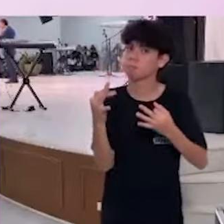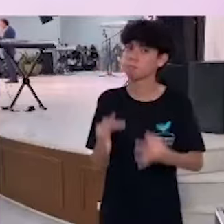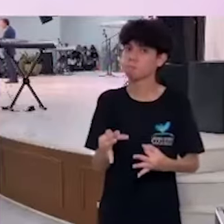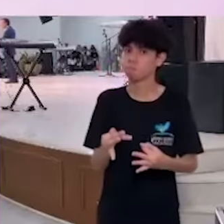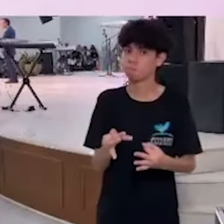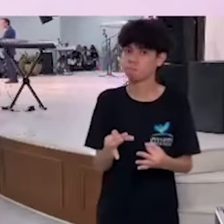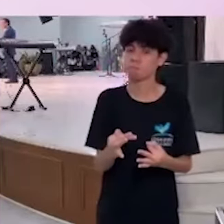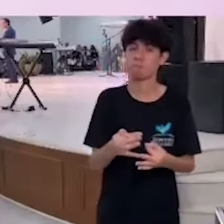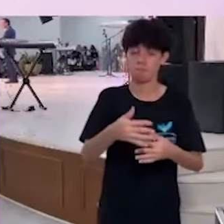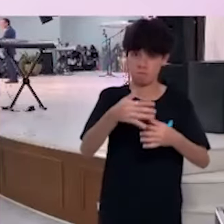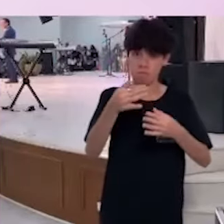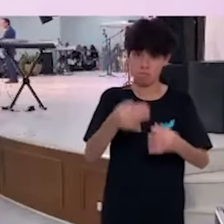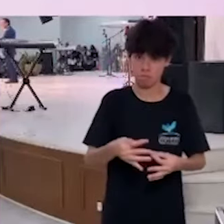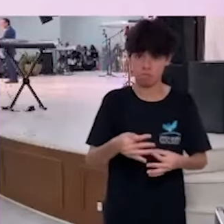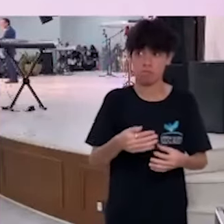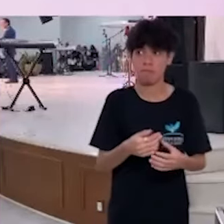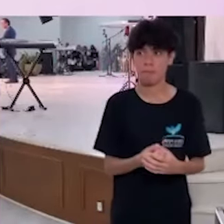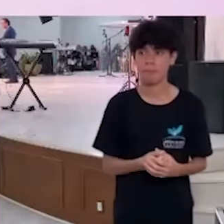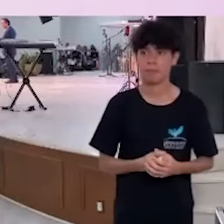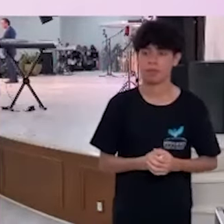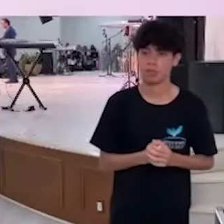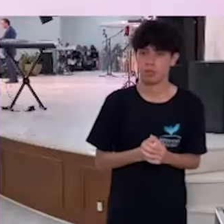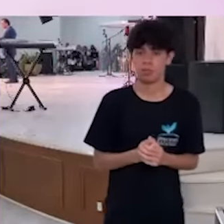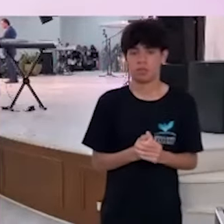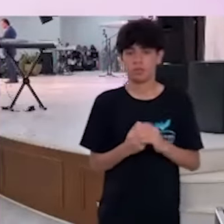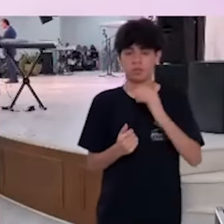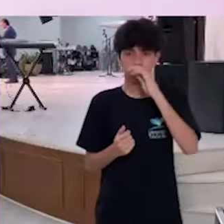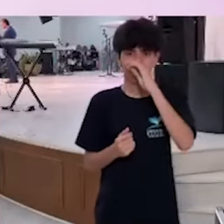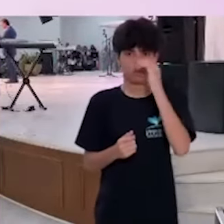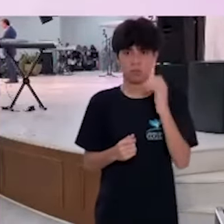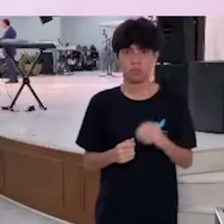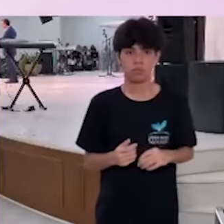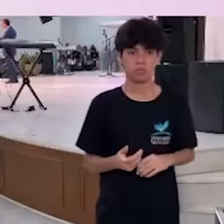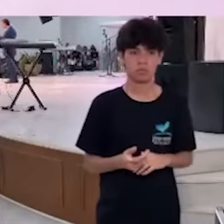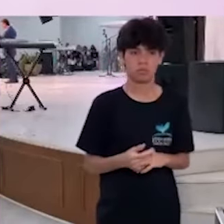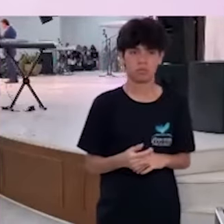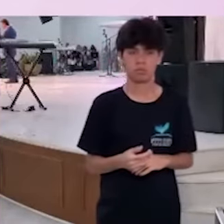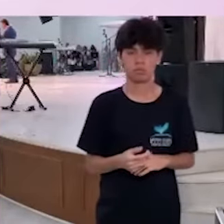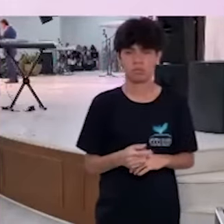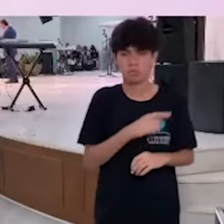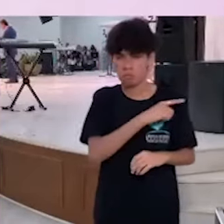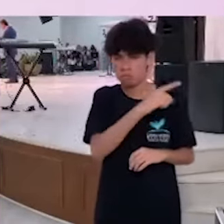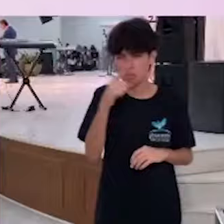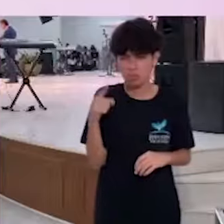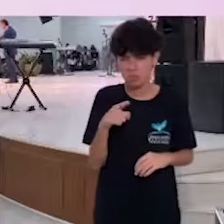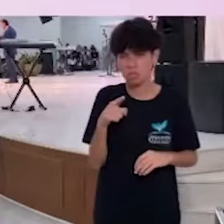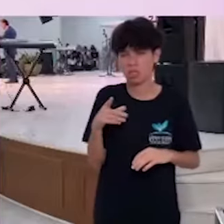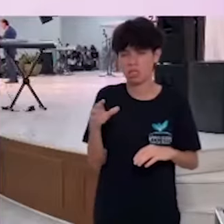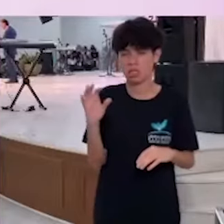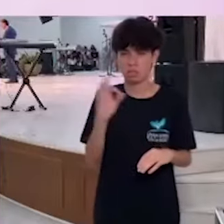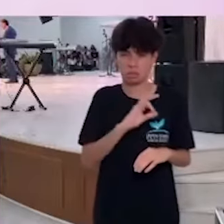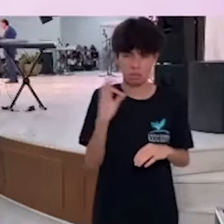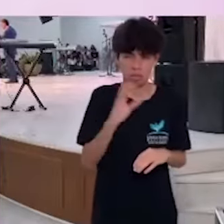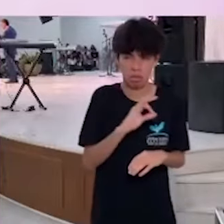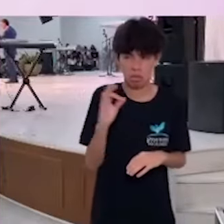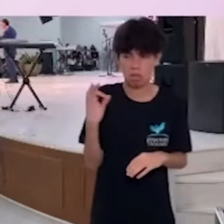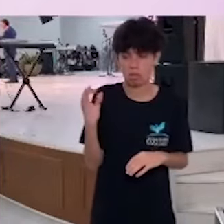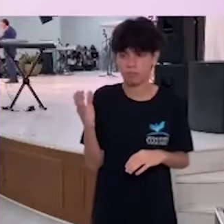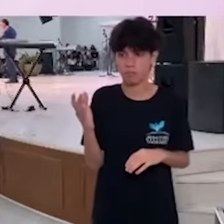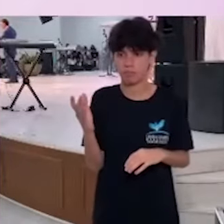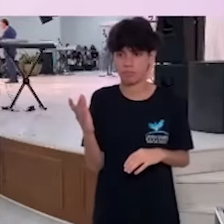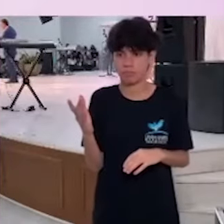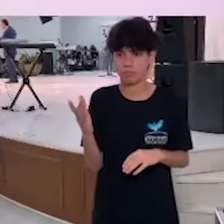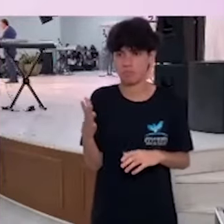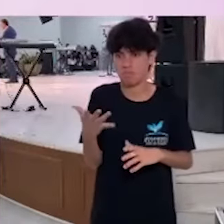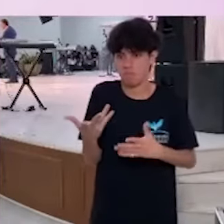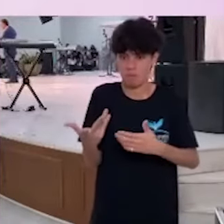100% profesional. En este sentido, no debemos darnos el lujo, hermano, de traspasar los límites que Dios mismo